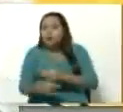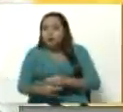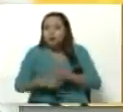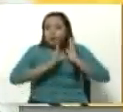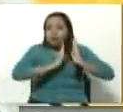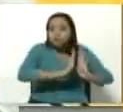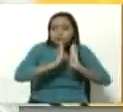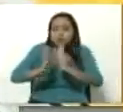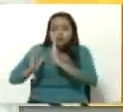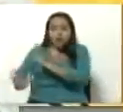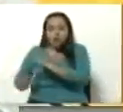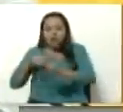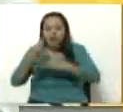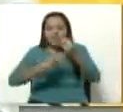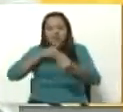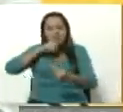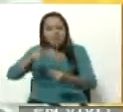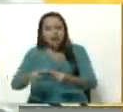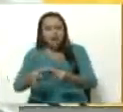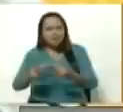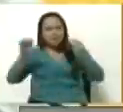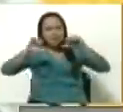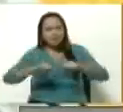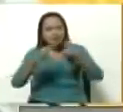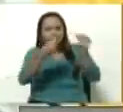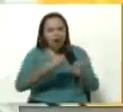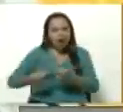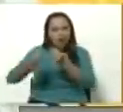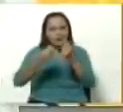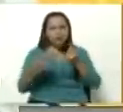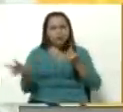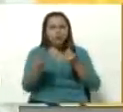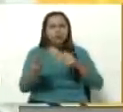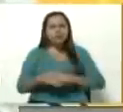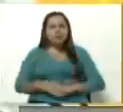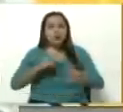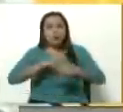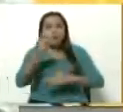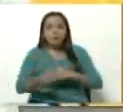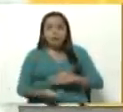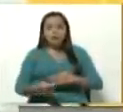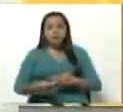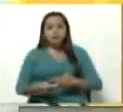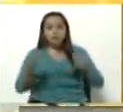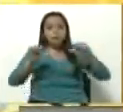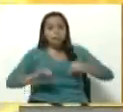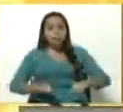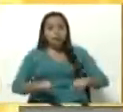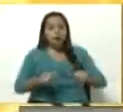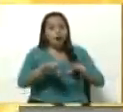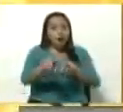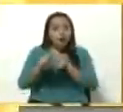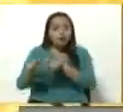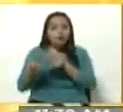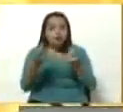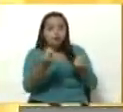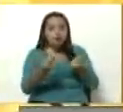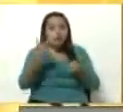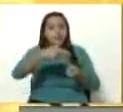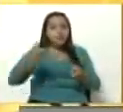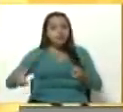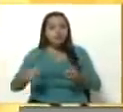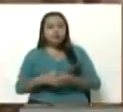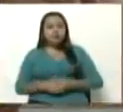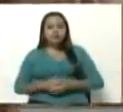para la descontextualización económica, todo un plan para la desvalorización del poder adquisitivo, toda